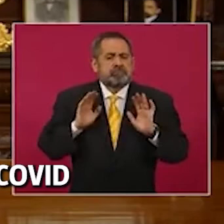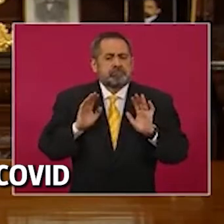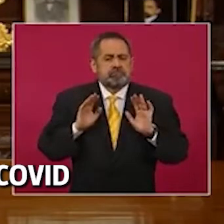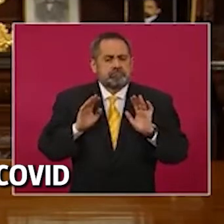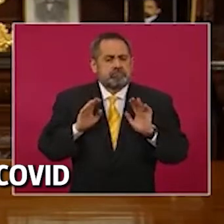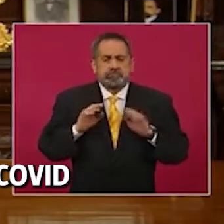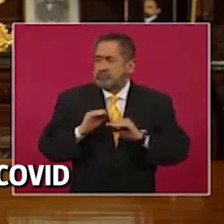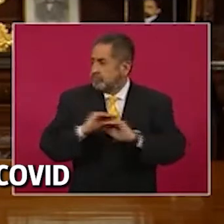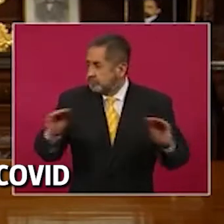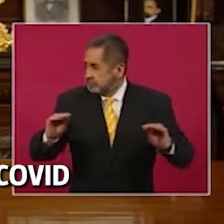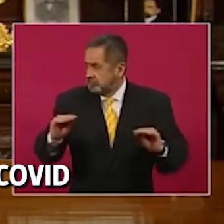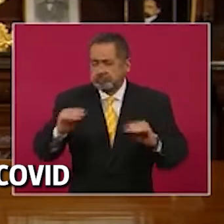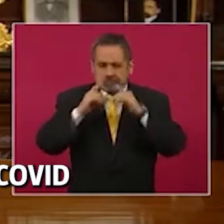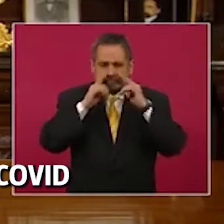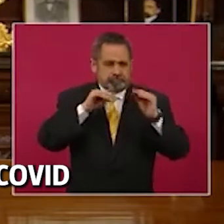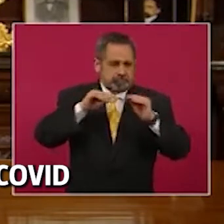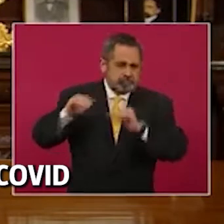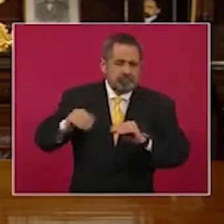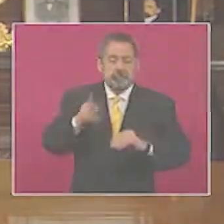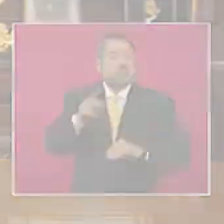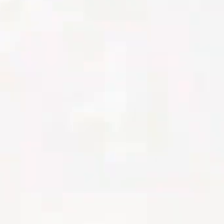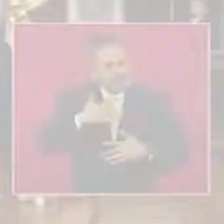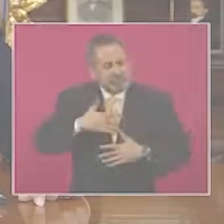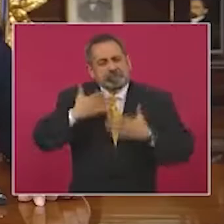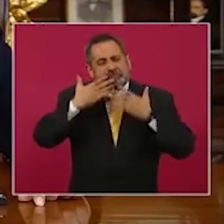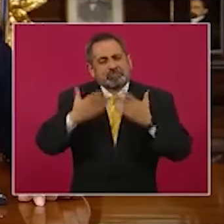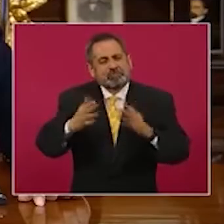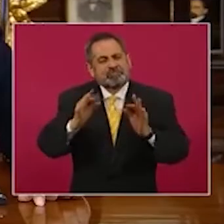informar que dio positivo a COVID la noche del lunes.